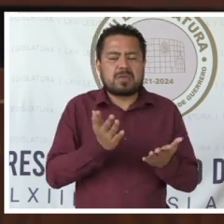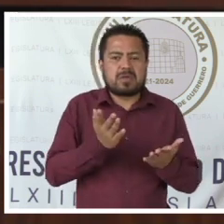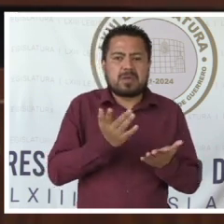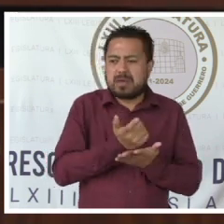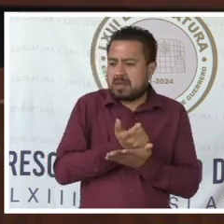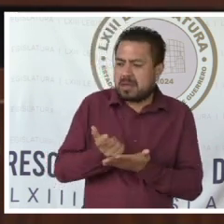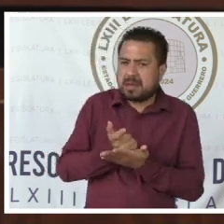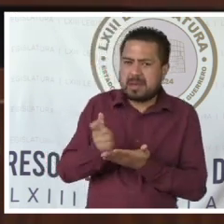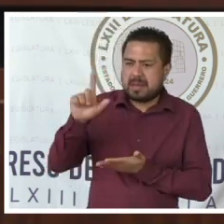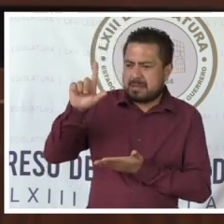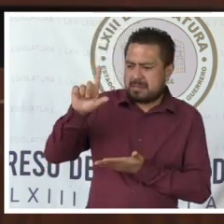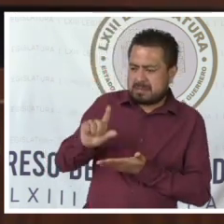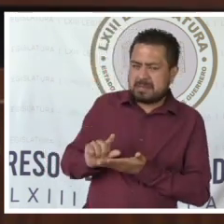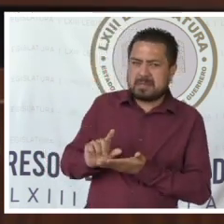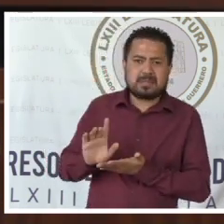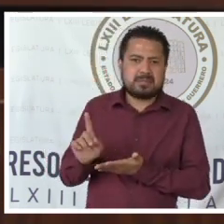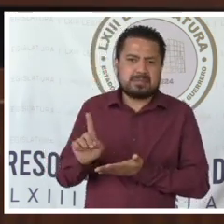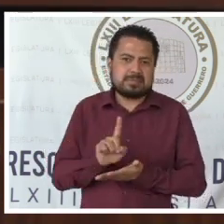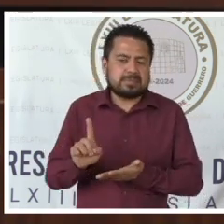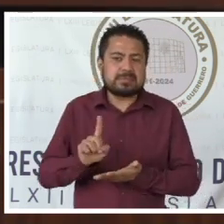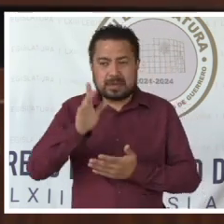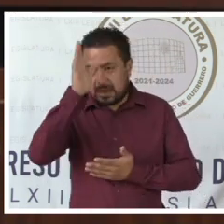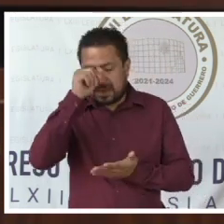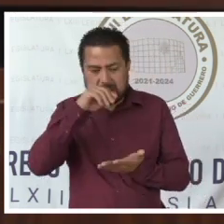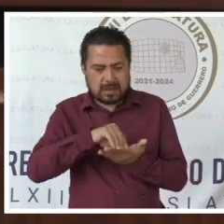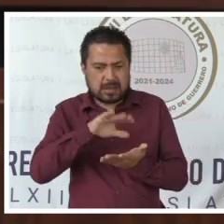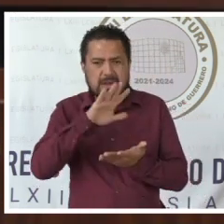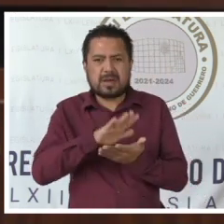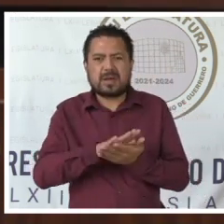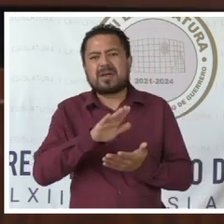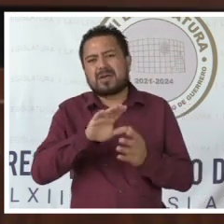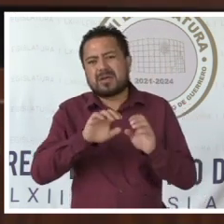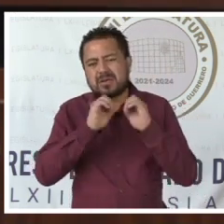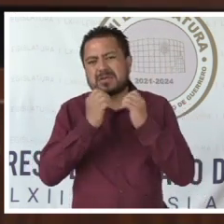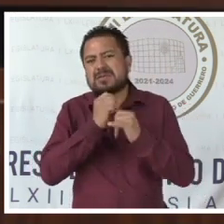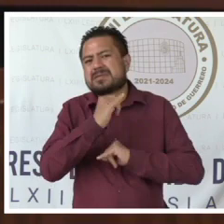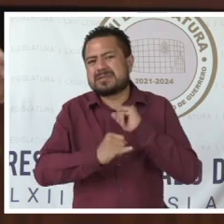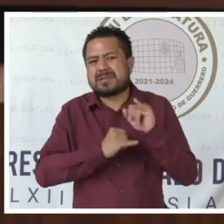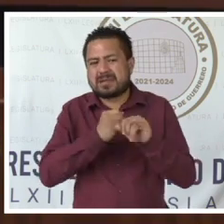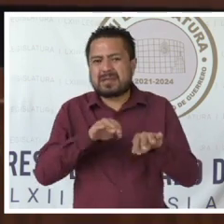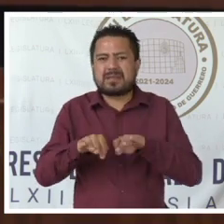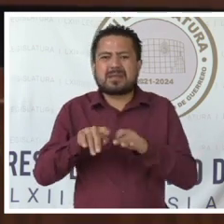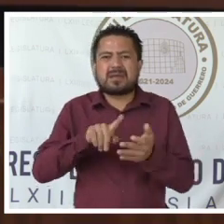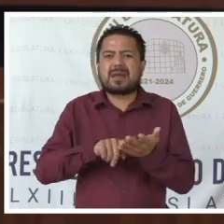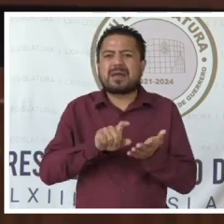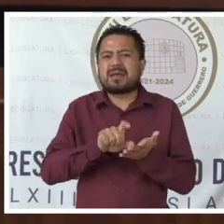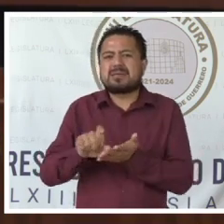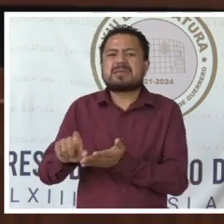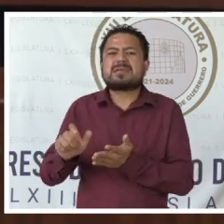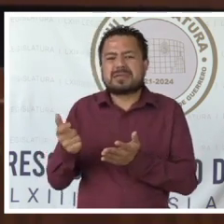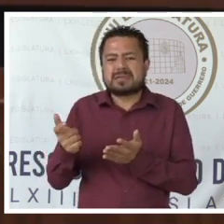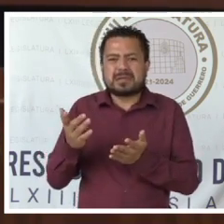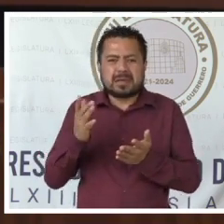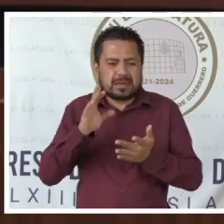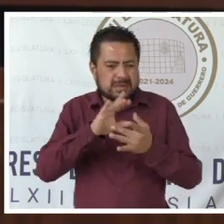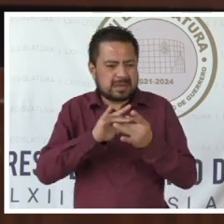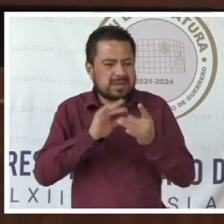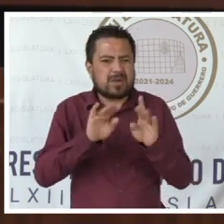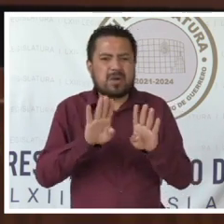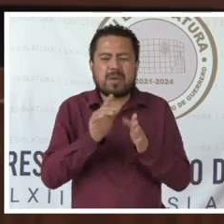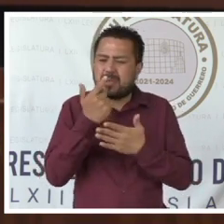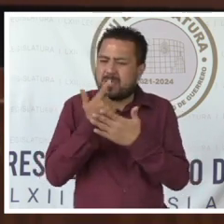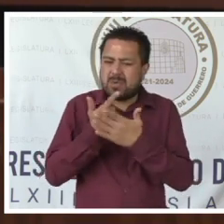percibir menos de un salario mínimo. De acuerdo con la Organización Internacional del Trabajo, el salario mínimo se ha definido como la